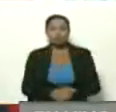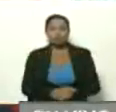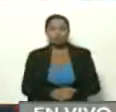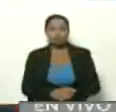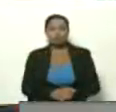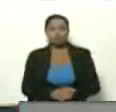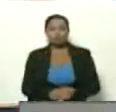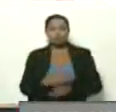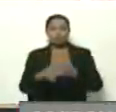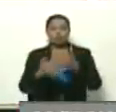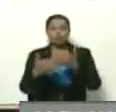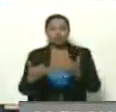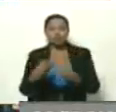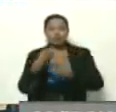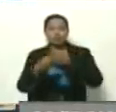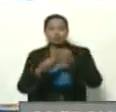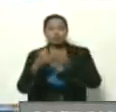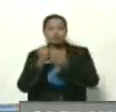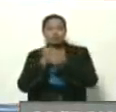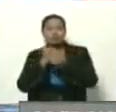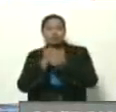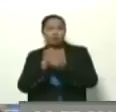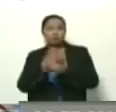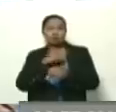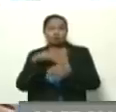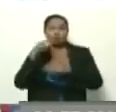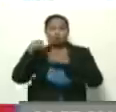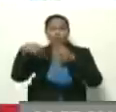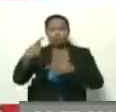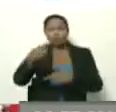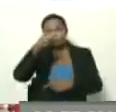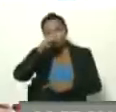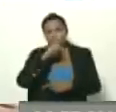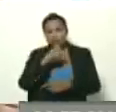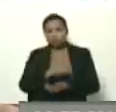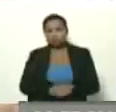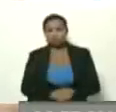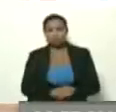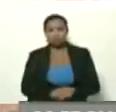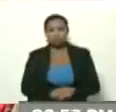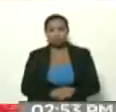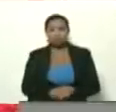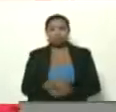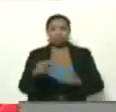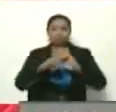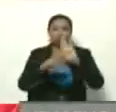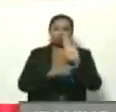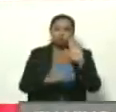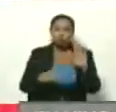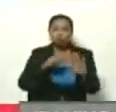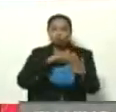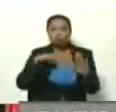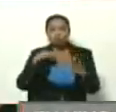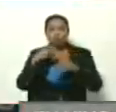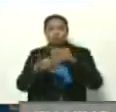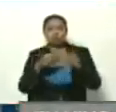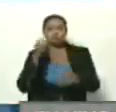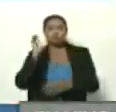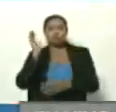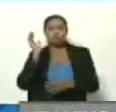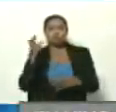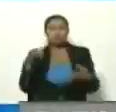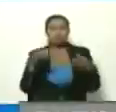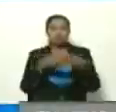para hacer los trabajos que tengamos que hacer. El año que viene, por estatutos, nos corresponde hacer congreso del